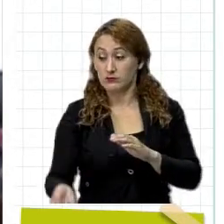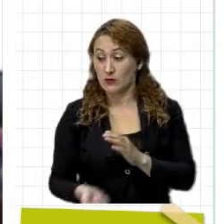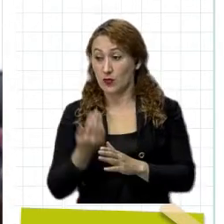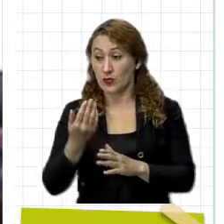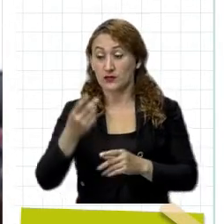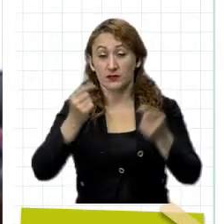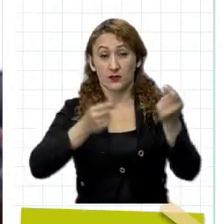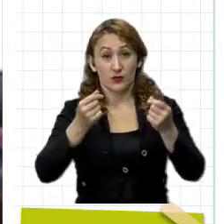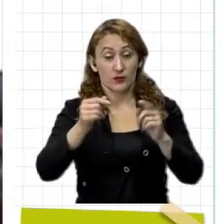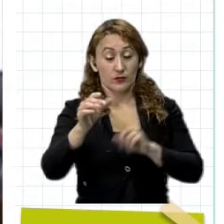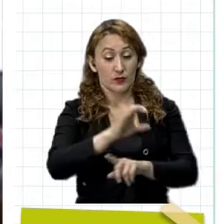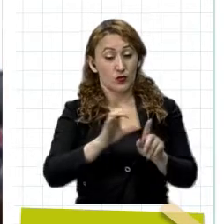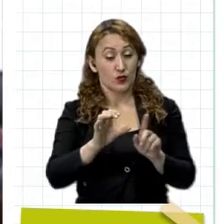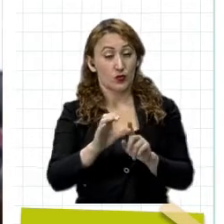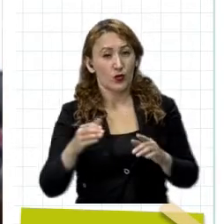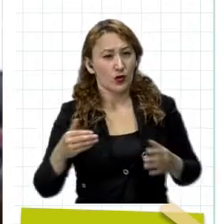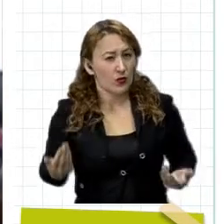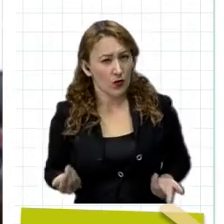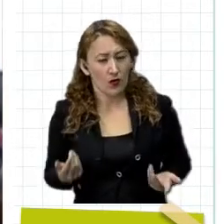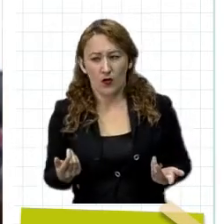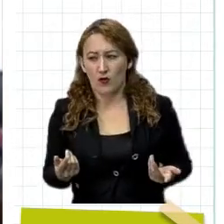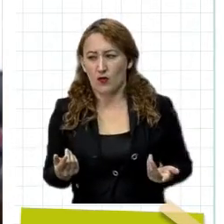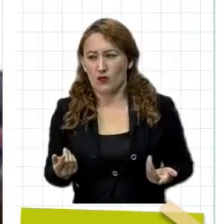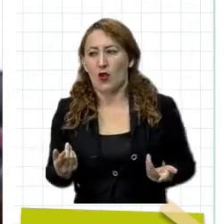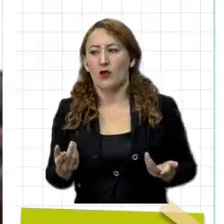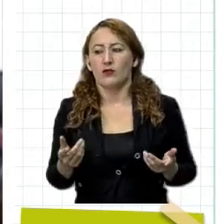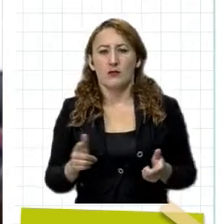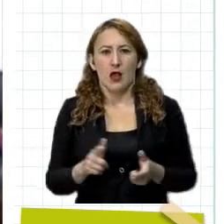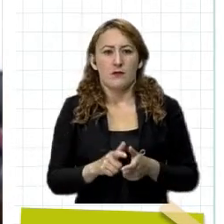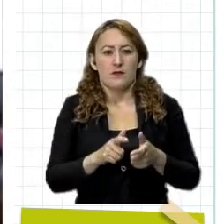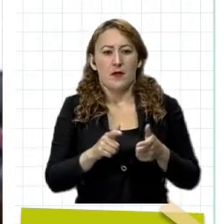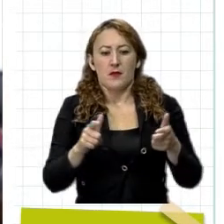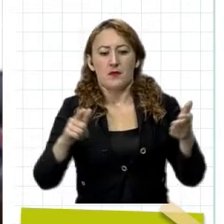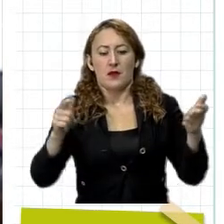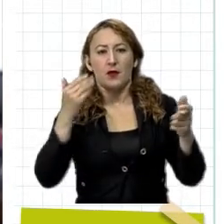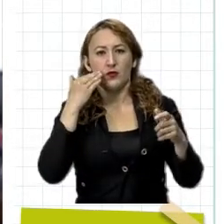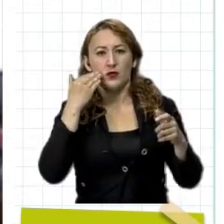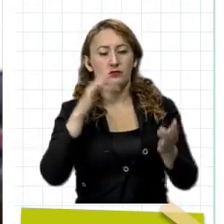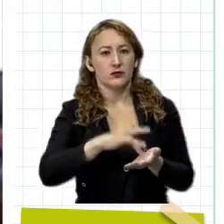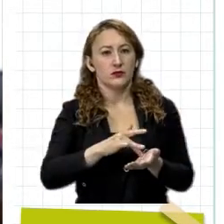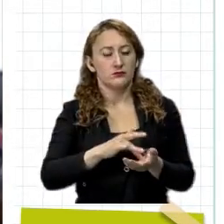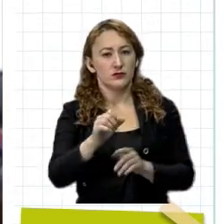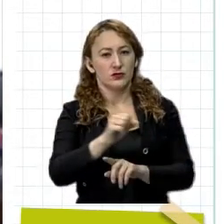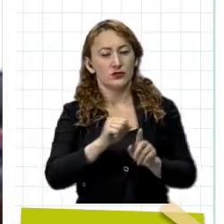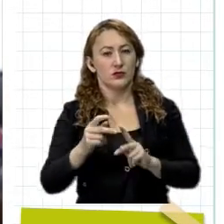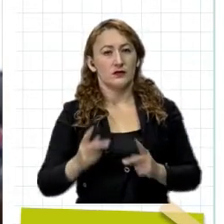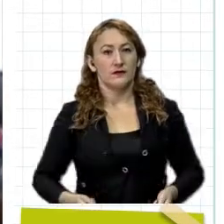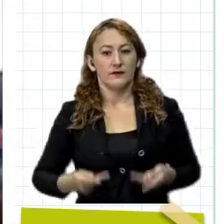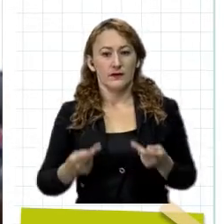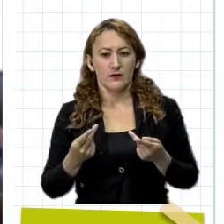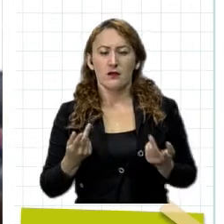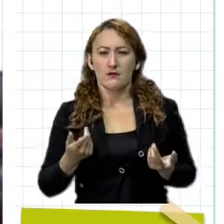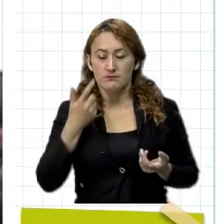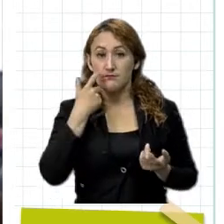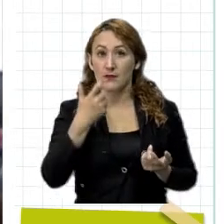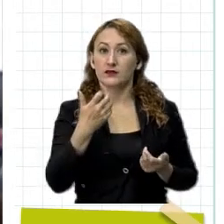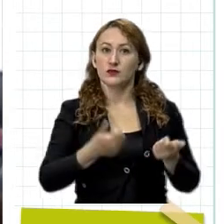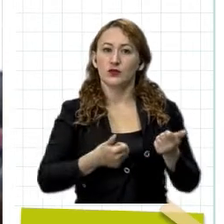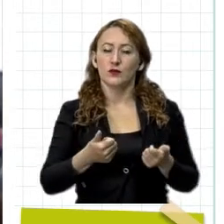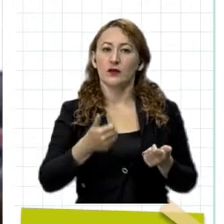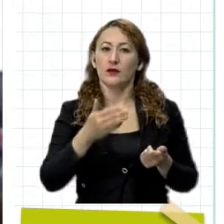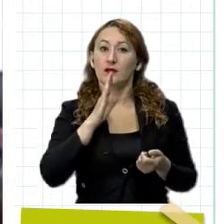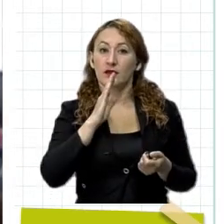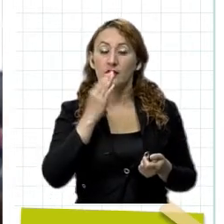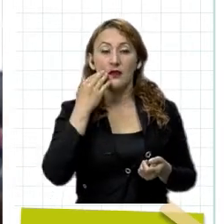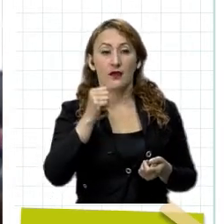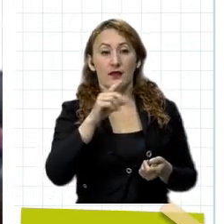económica y cultural, que generó una creciente participación de mujeres en la vida social, se destaca, por ejemplo, la figura de Delia